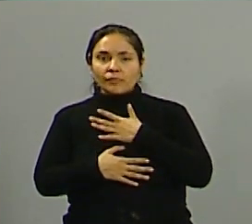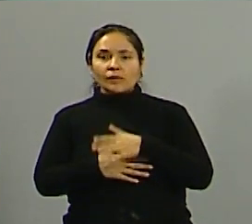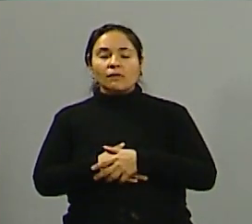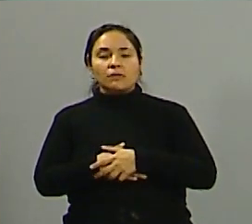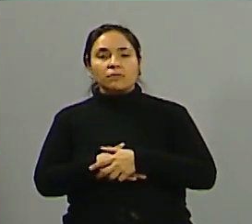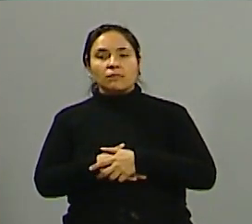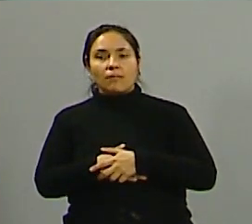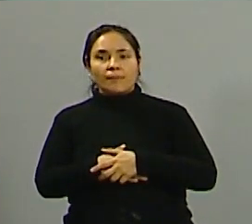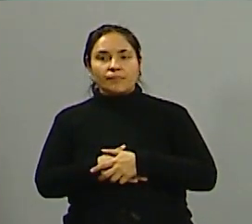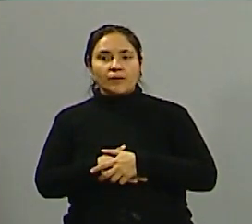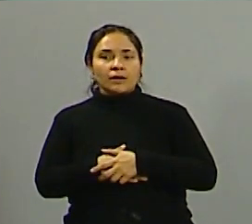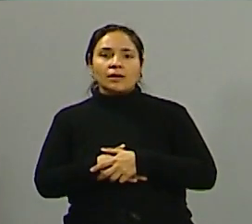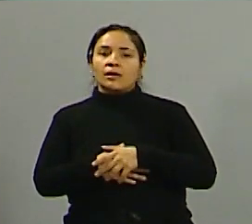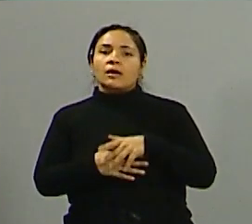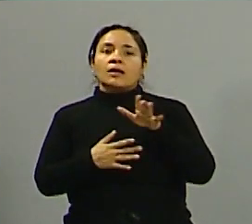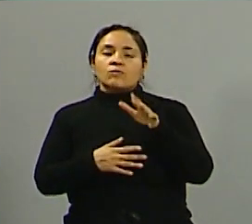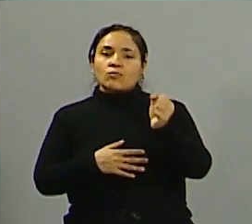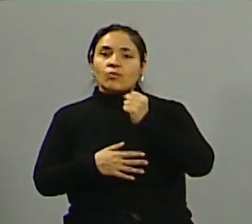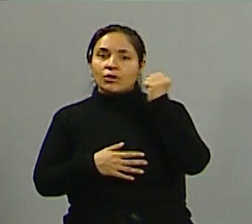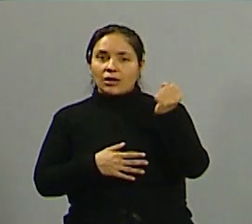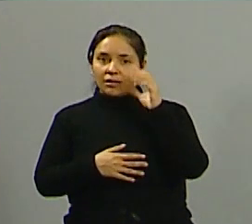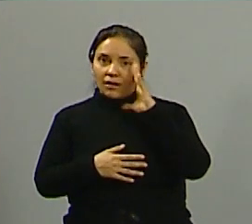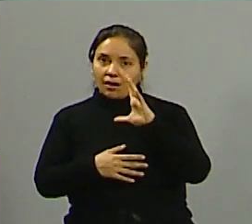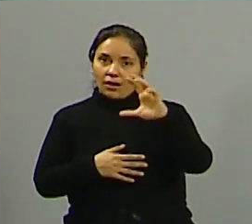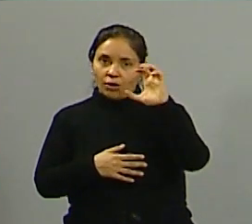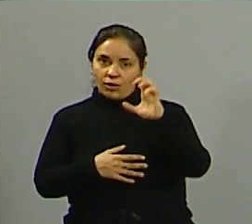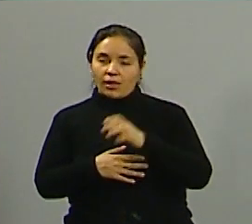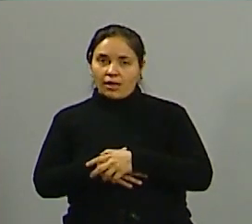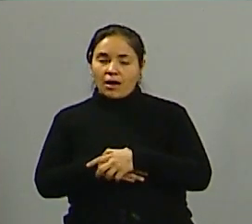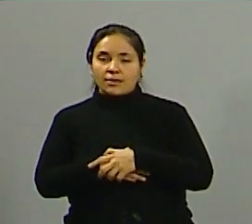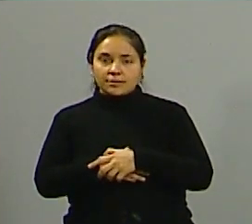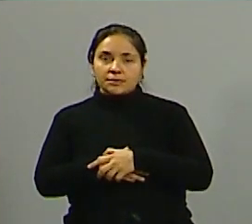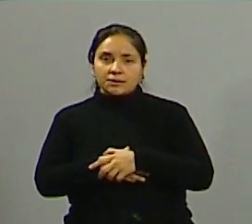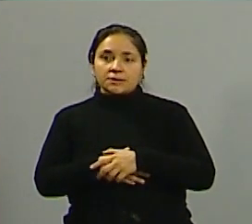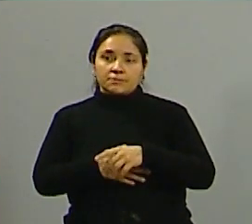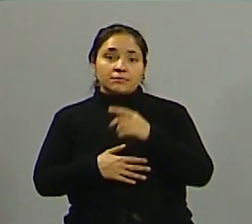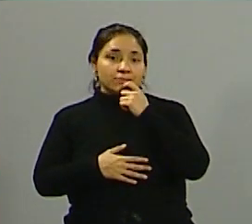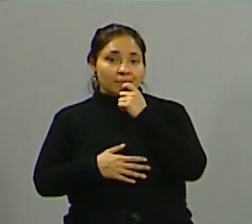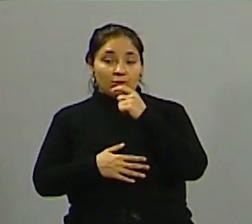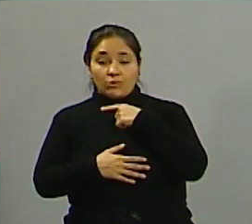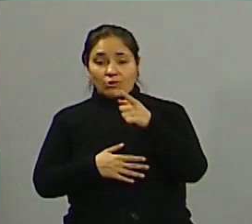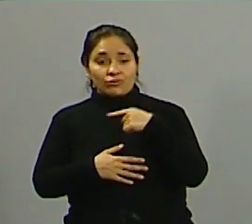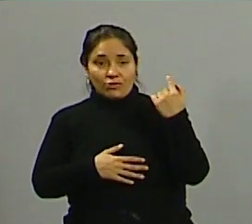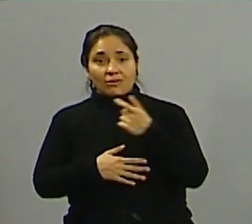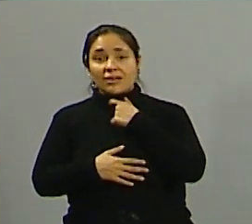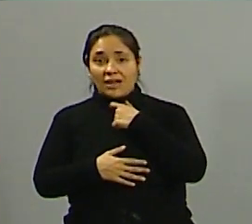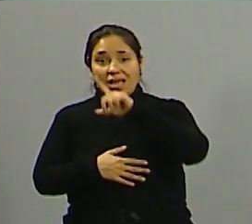me parece que son detalles que hay que tener en cuenta, y que si queremos un país